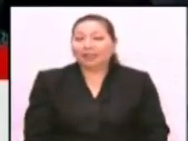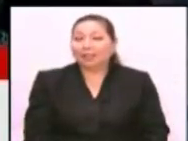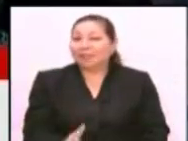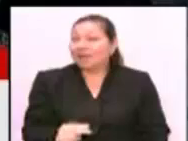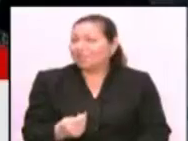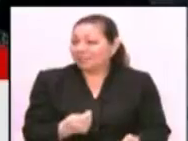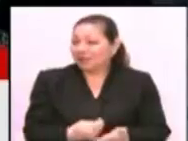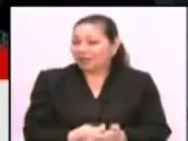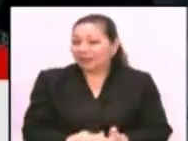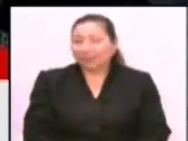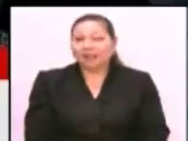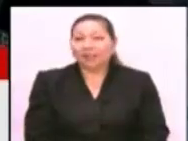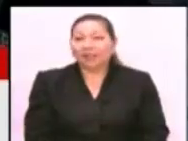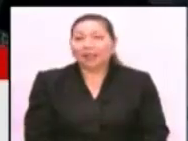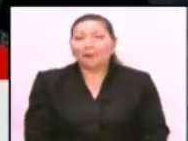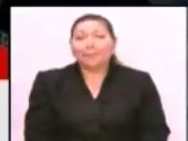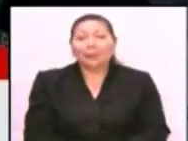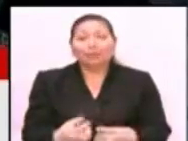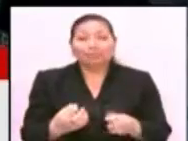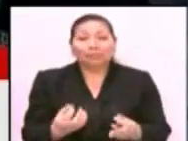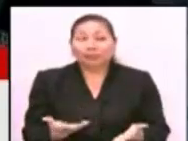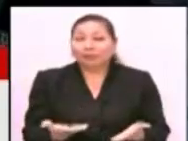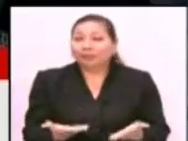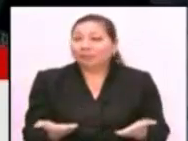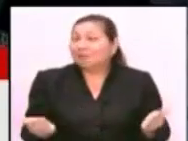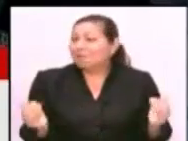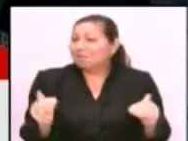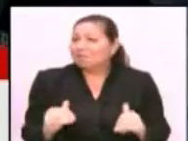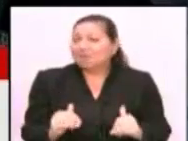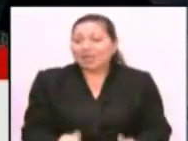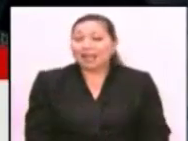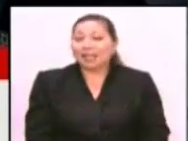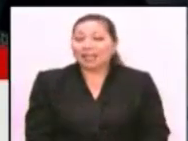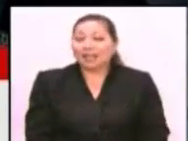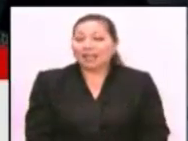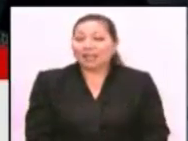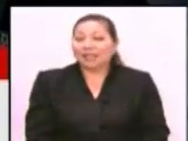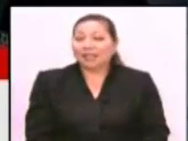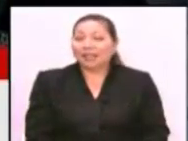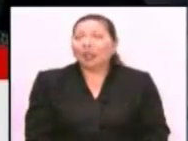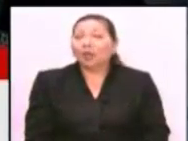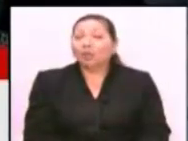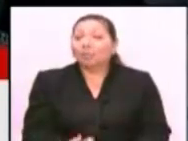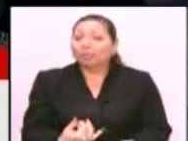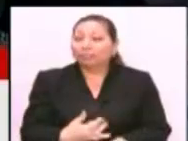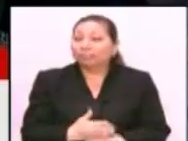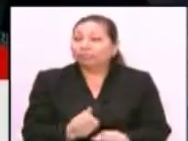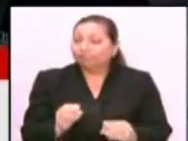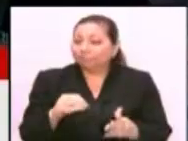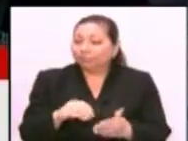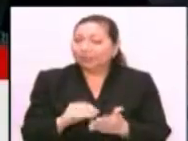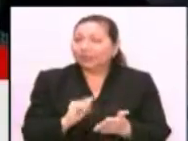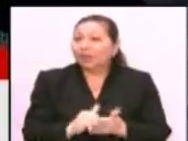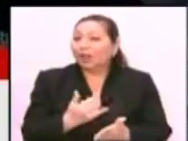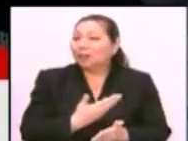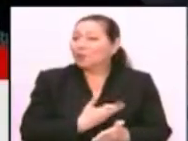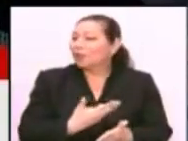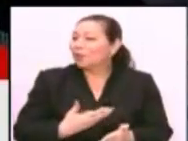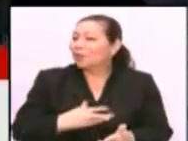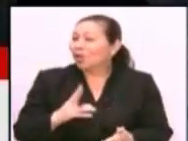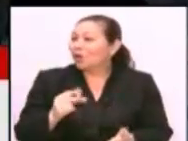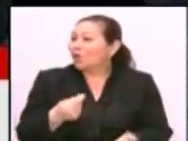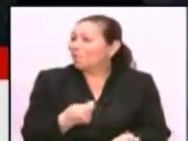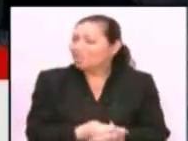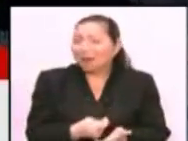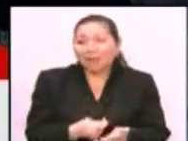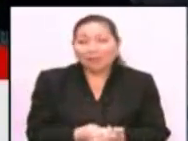pagó. Pero en realidad no es un fracaso. Digamos, desde el punto de vista de cómo funciona este mecanismo, el gobierno no pagó por